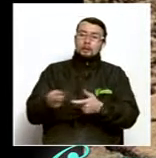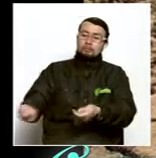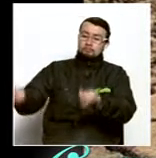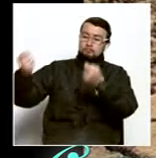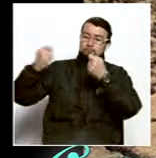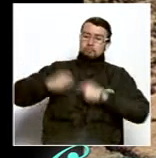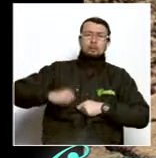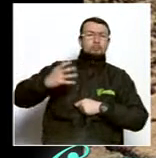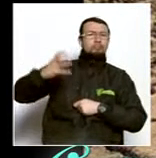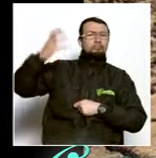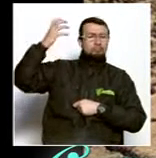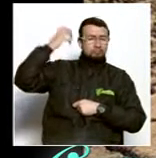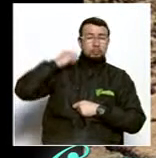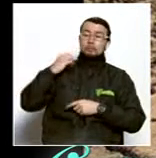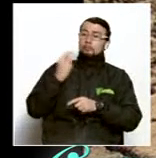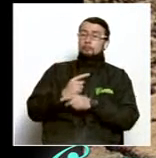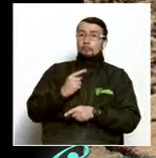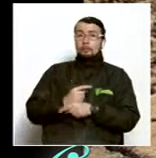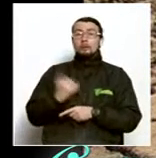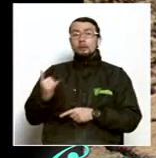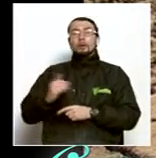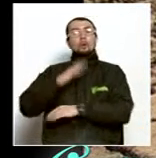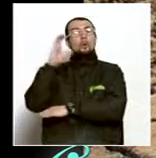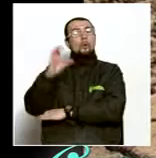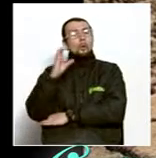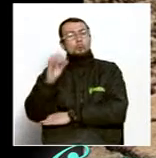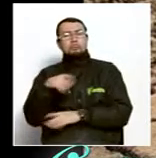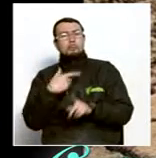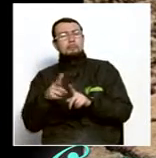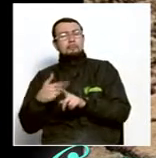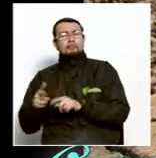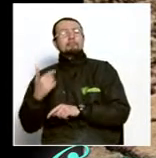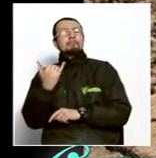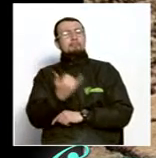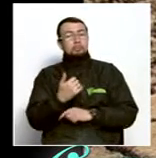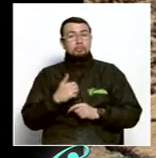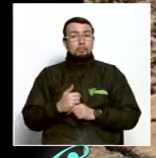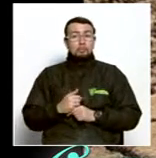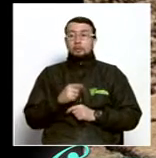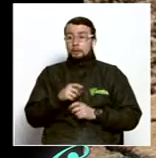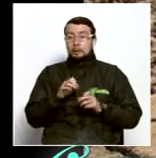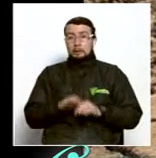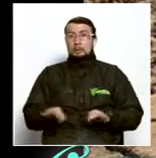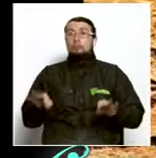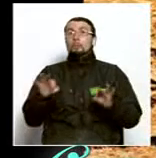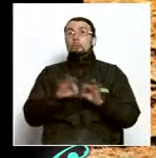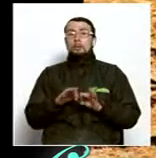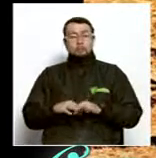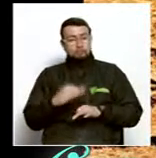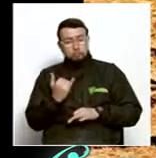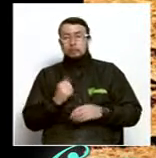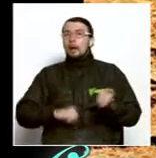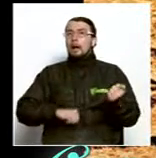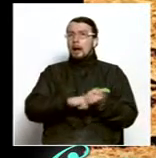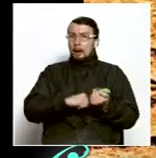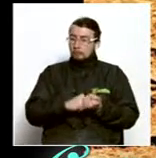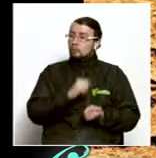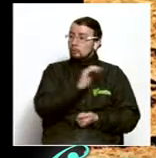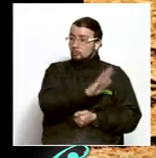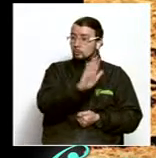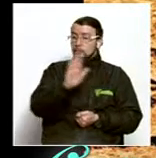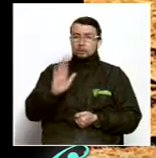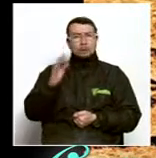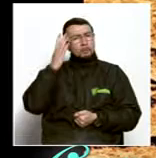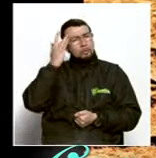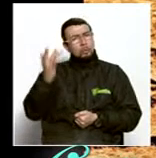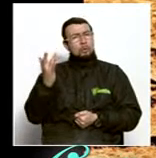comunidades ancestrales, afrocolombianos, indígenas, ¿sí? Y es muy importante que nosotros los apoyemos a ellos. ¿Por qué?